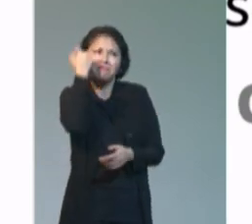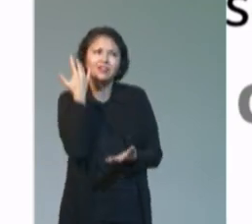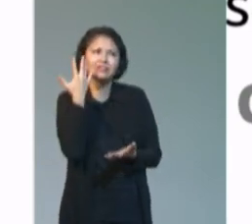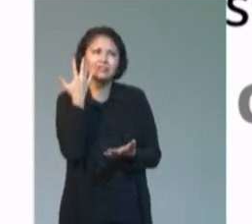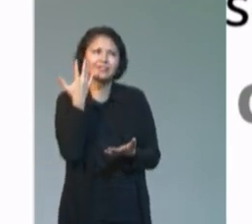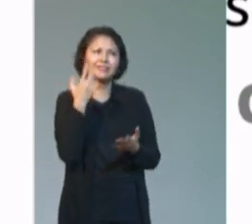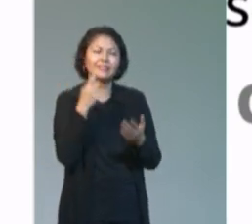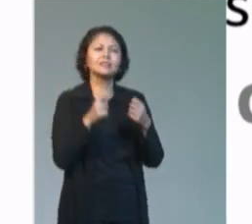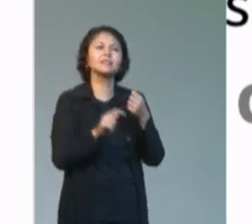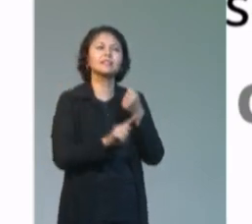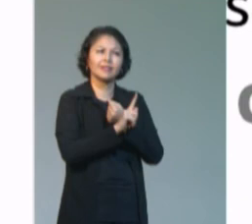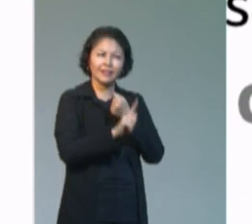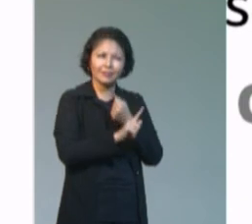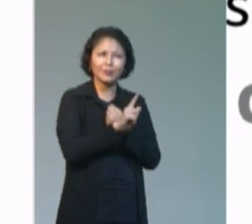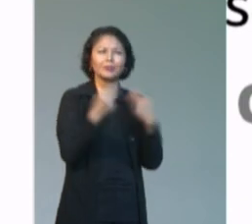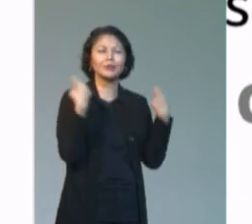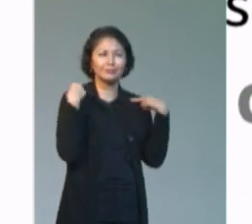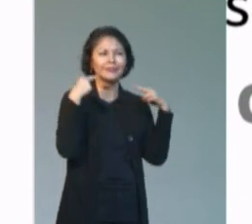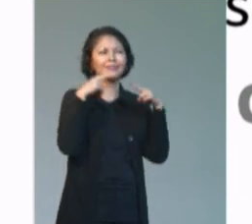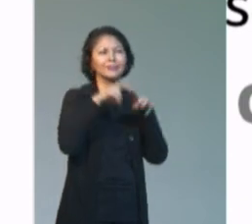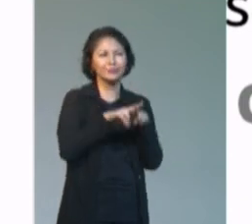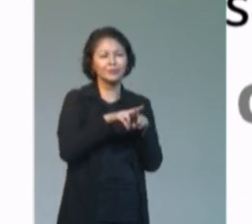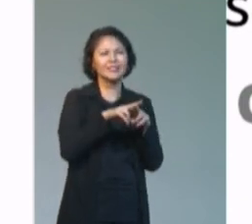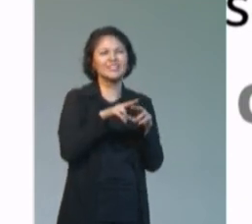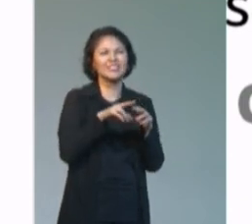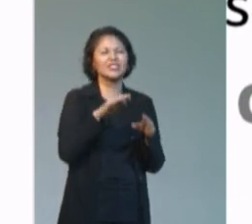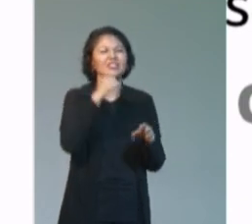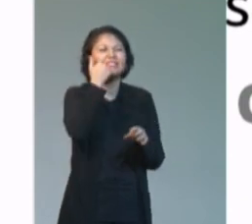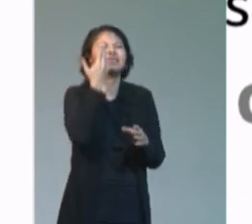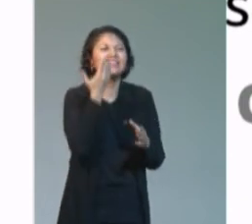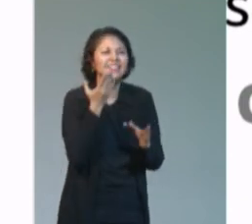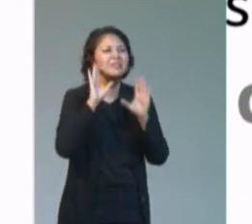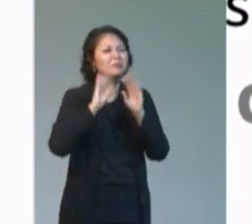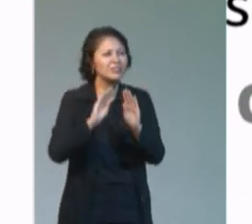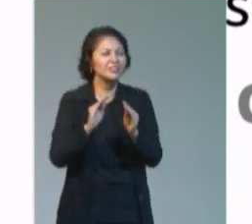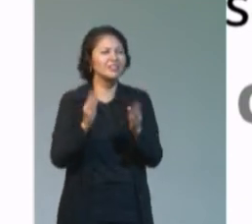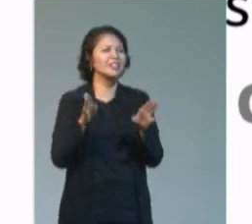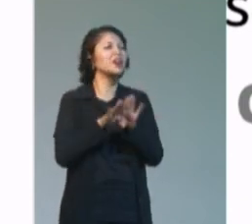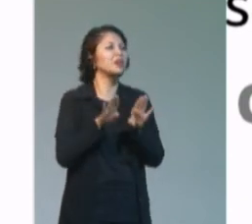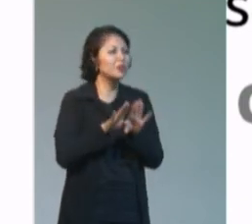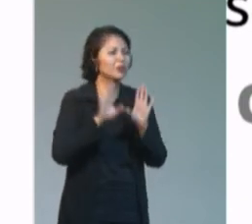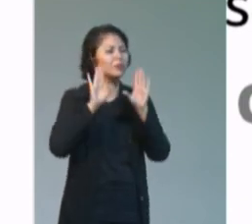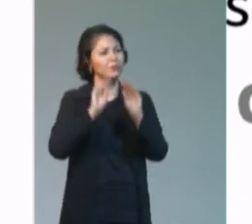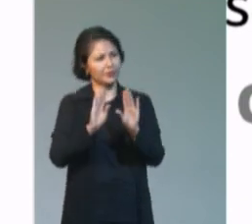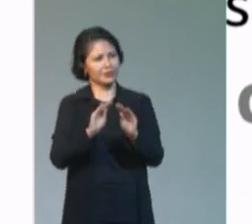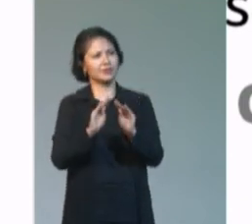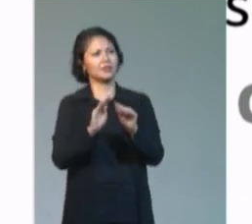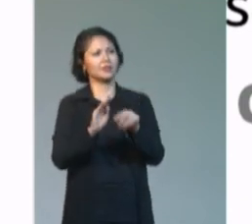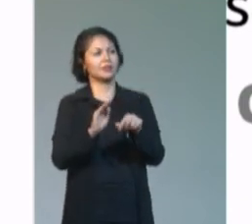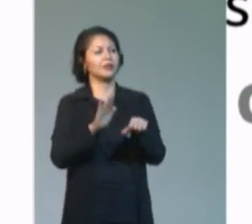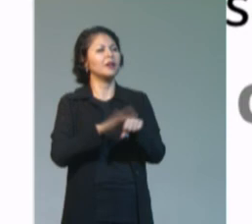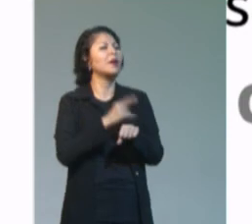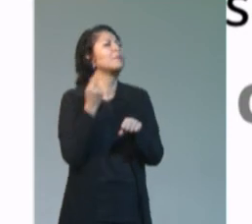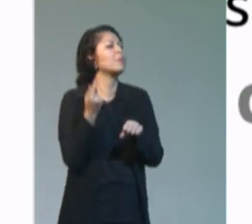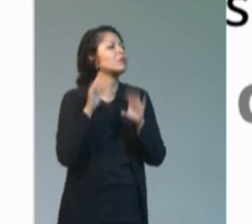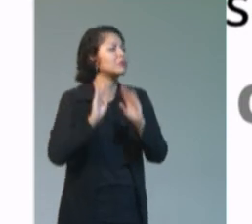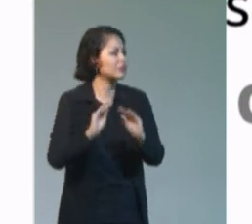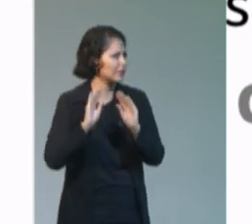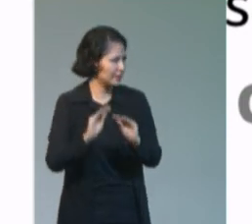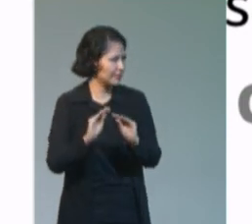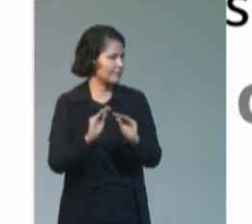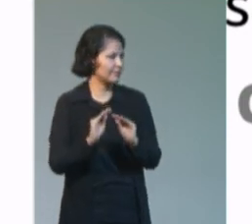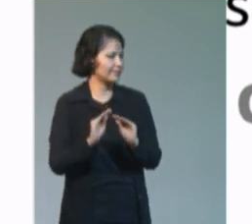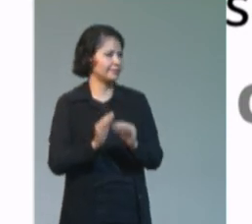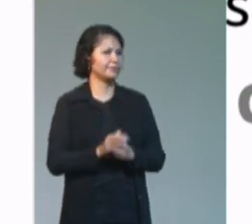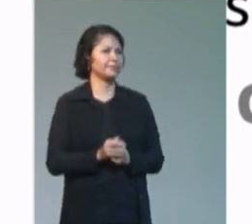vengan de que queremos hacer que sabemos hacer cómo vamos a hacerlo y reflexionar porque lo vamos a hacer de esta